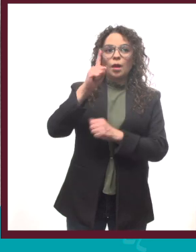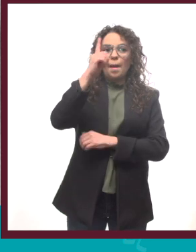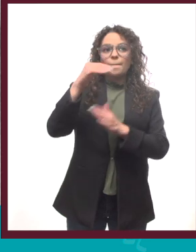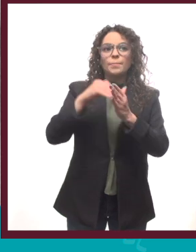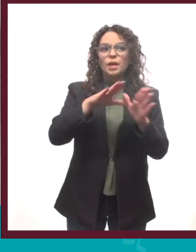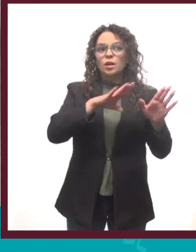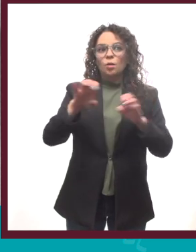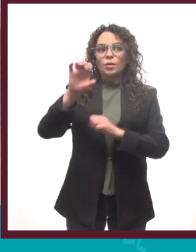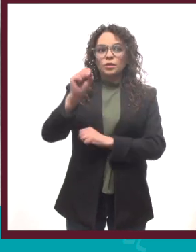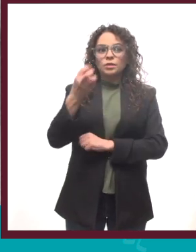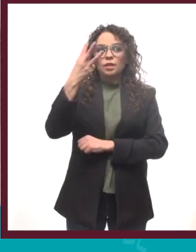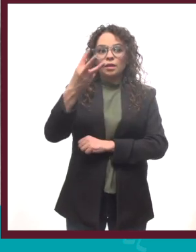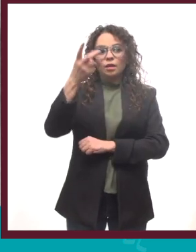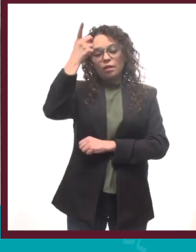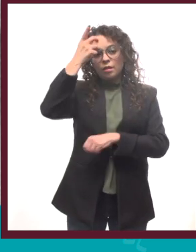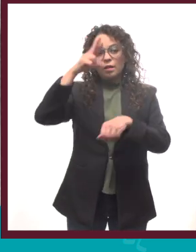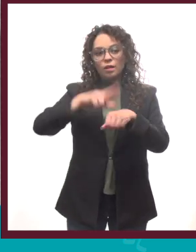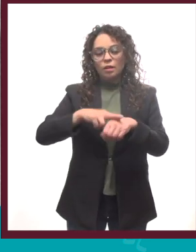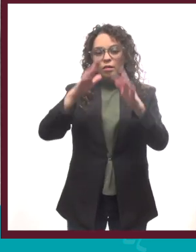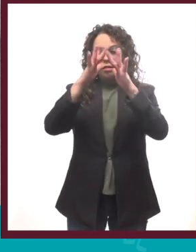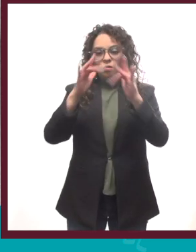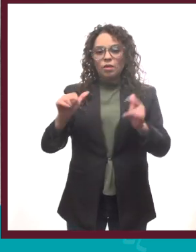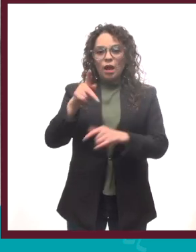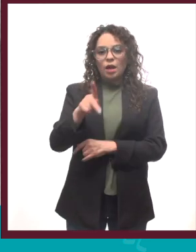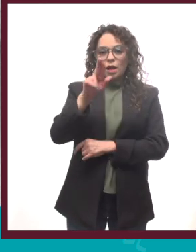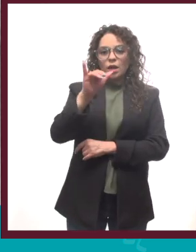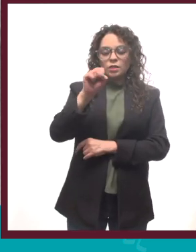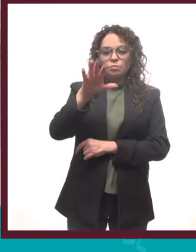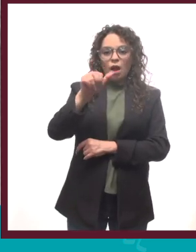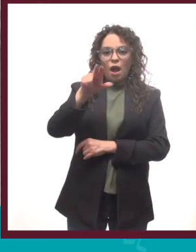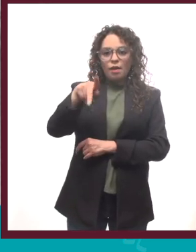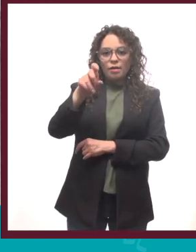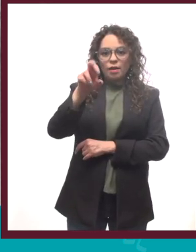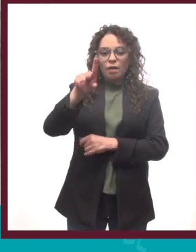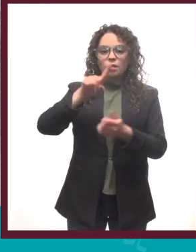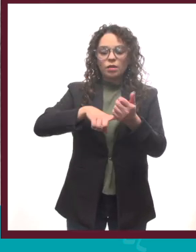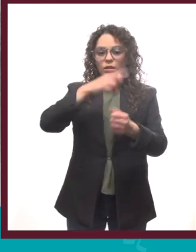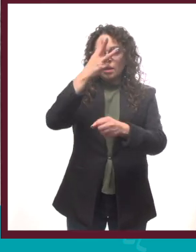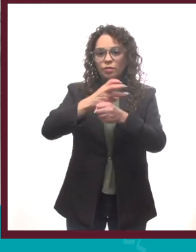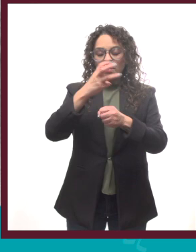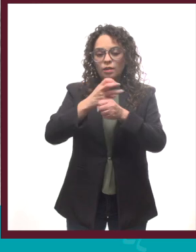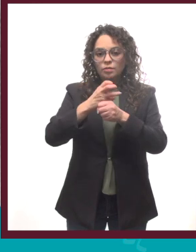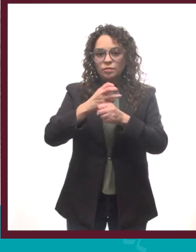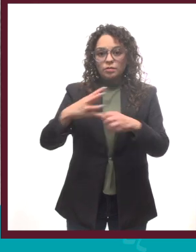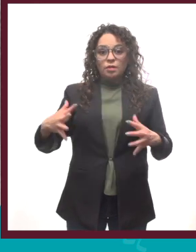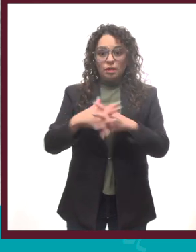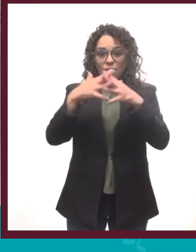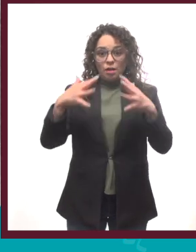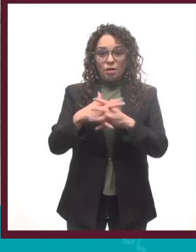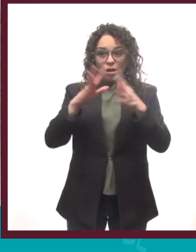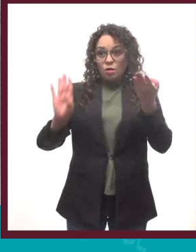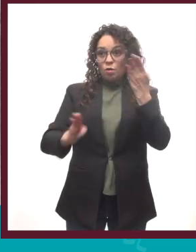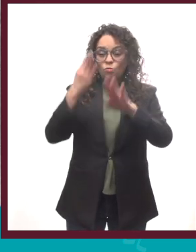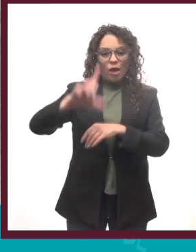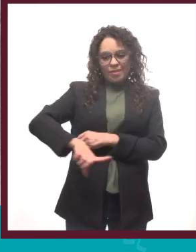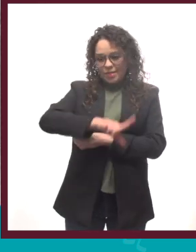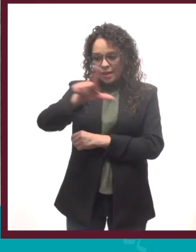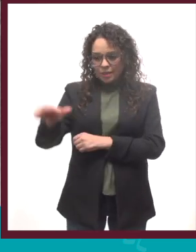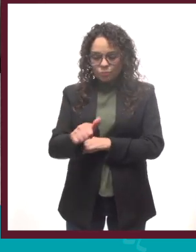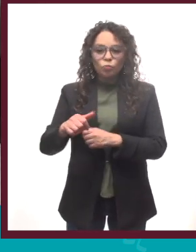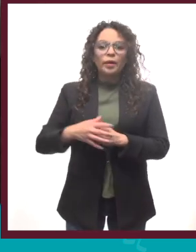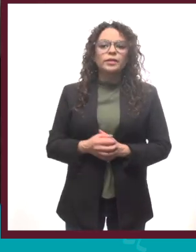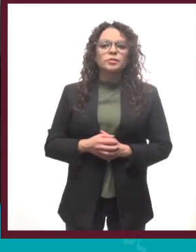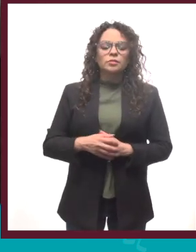La Terminal de 1963 del director francés Chris Marker se ubica después de la Tercera Guerra Mundial.